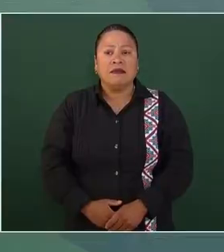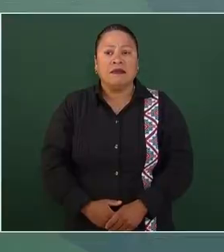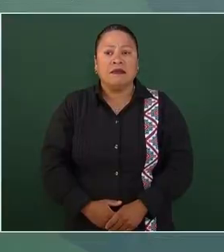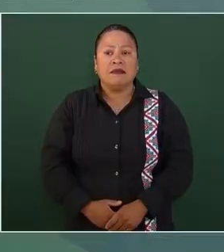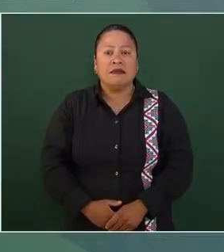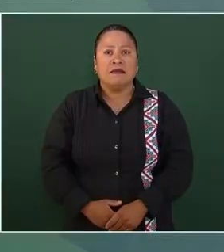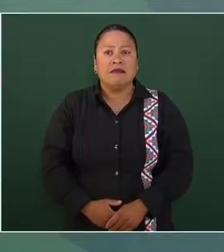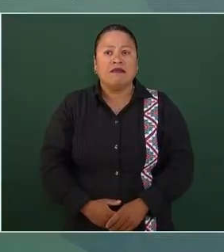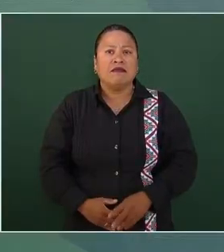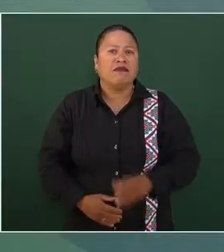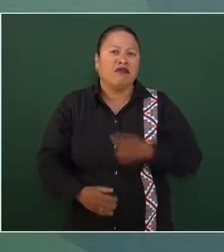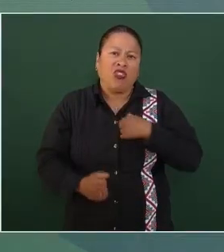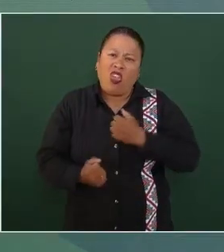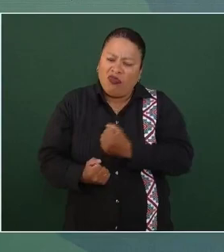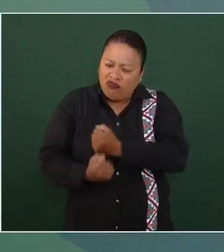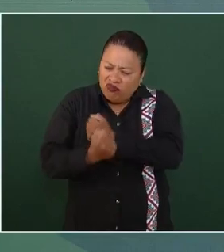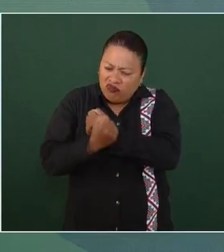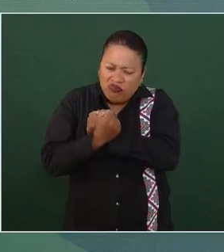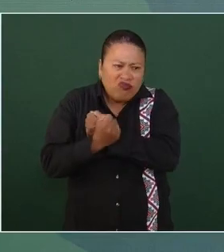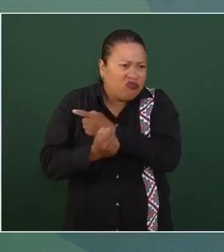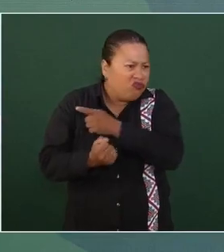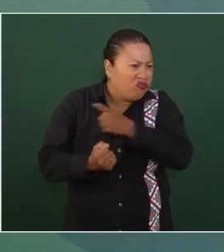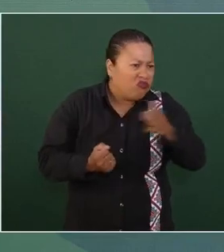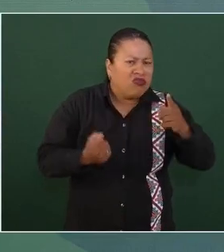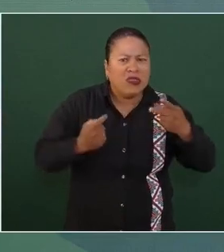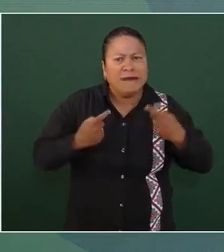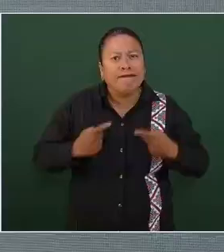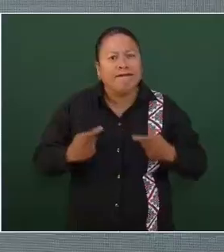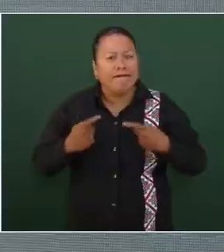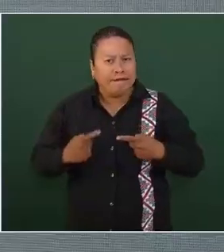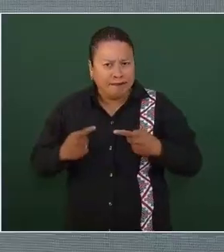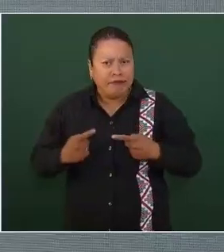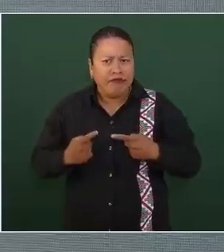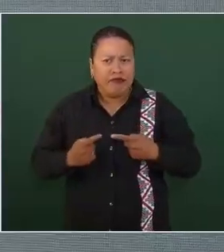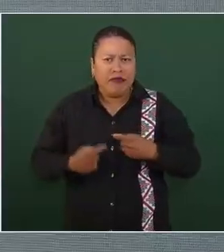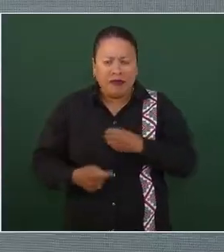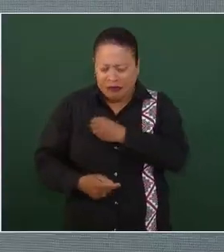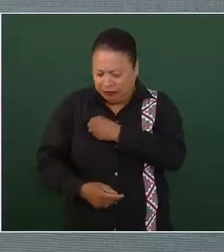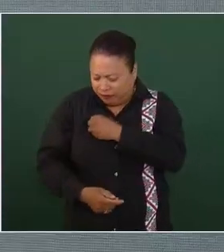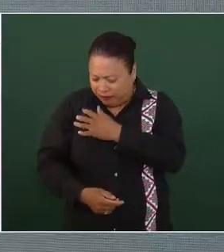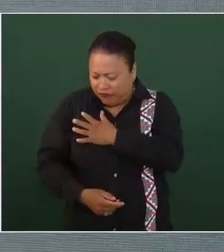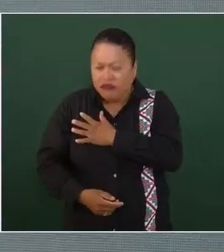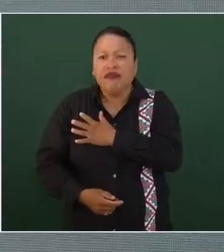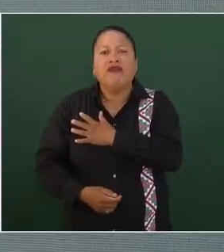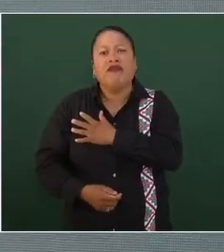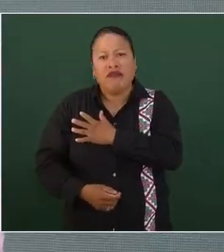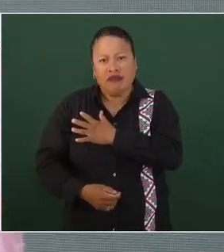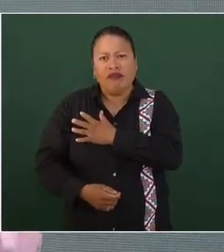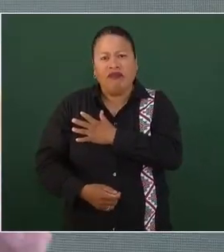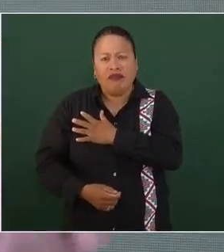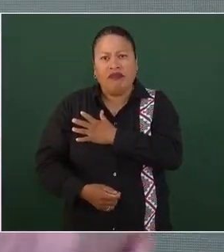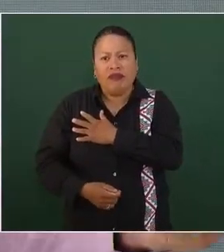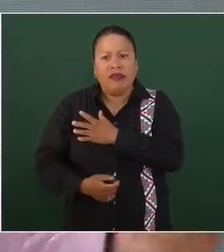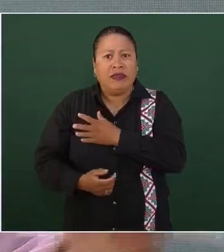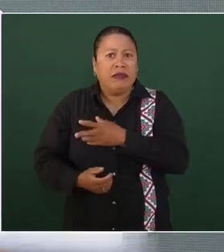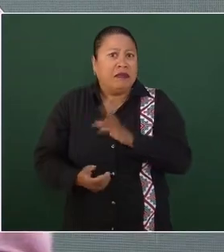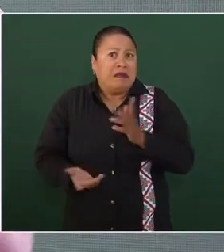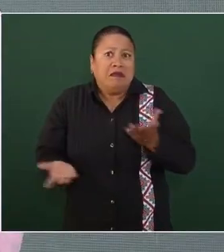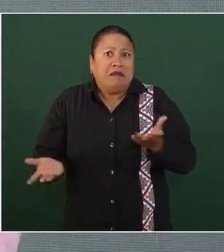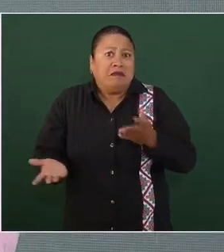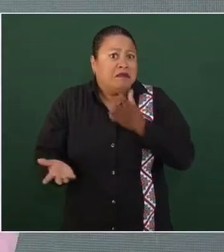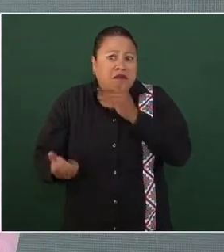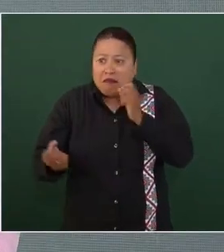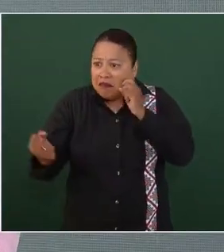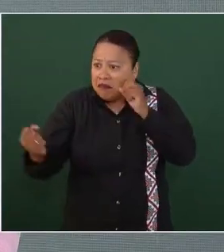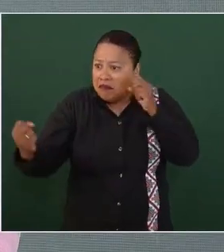quiero mucho a la gente que en mi corazón pero pues no los voy a poder ver